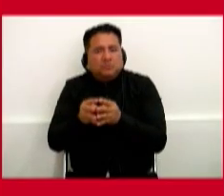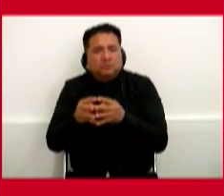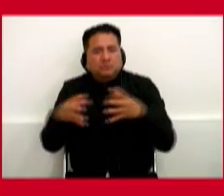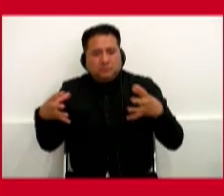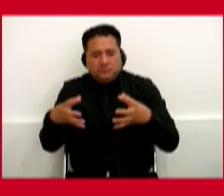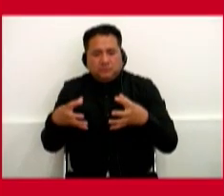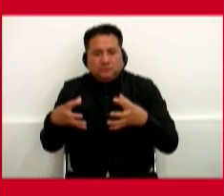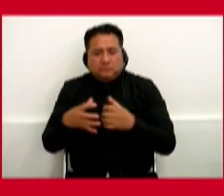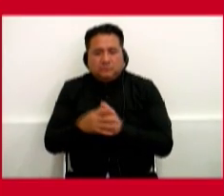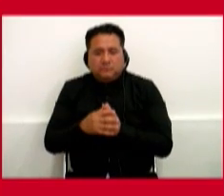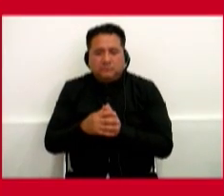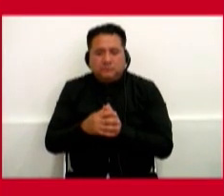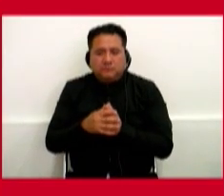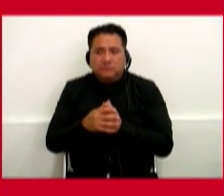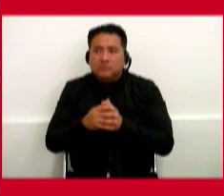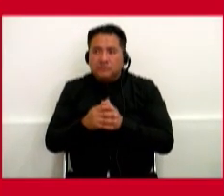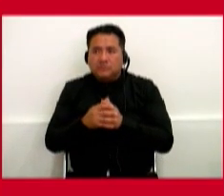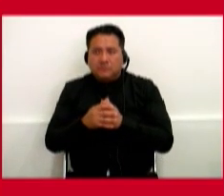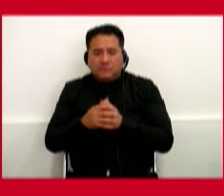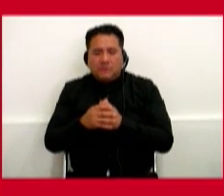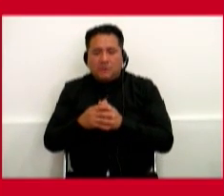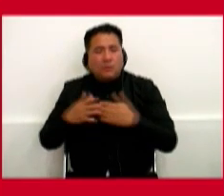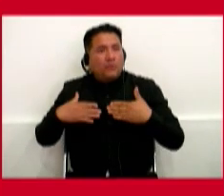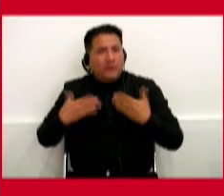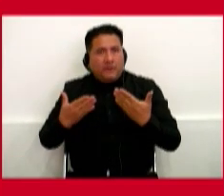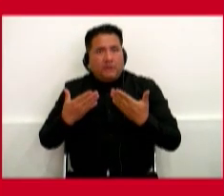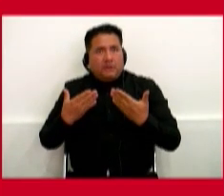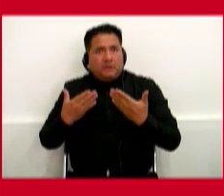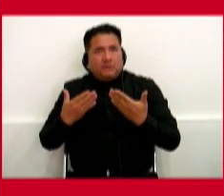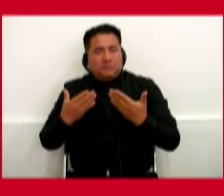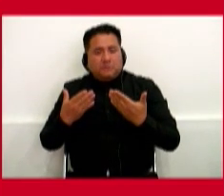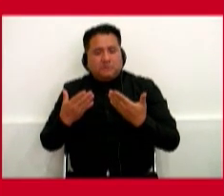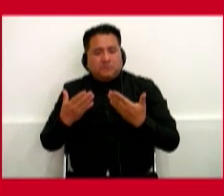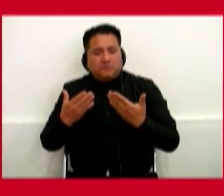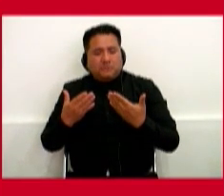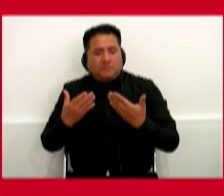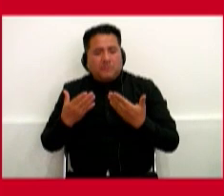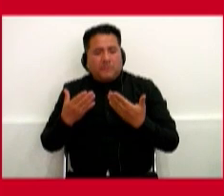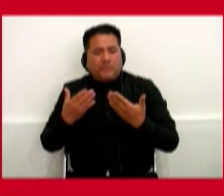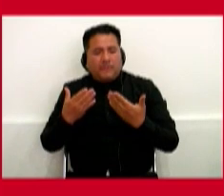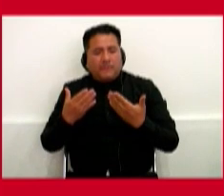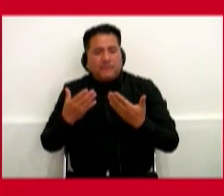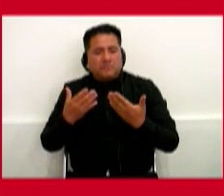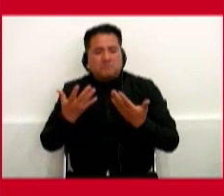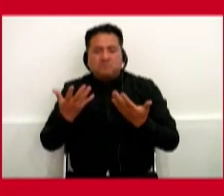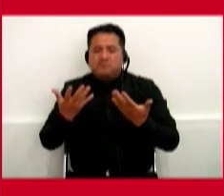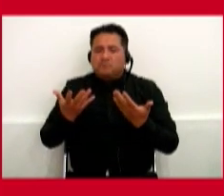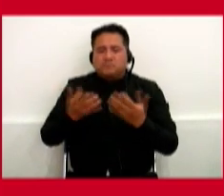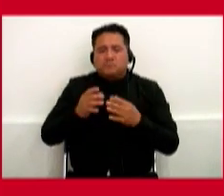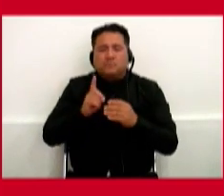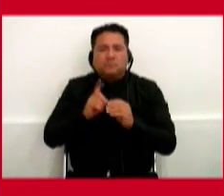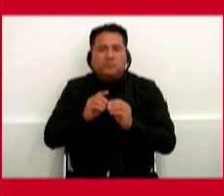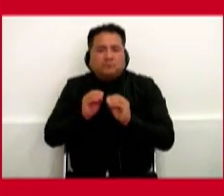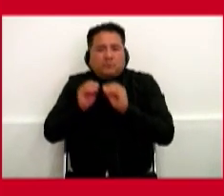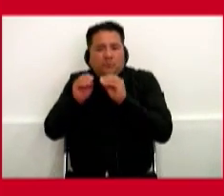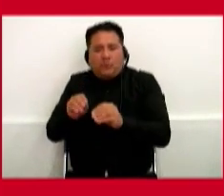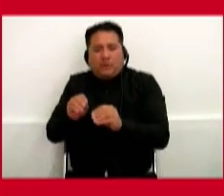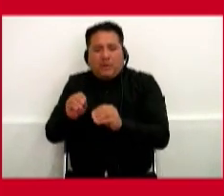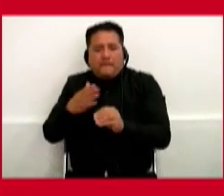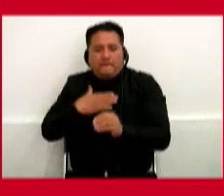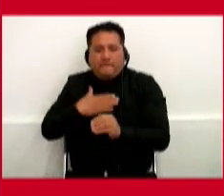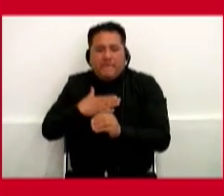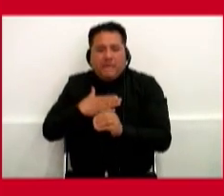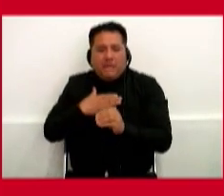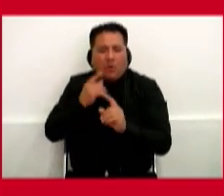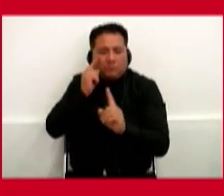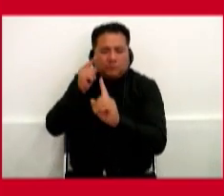estas auditorías es muy lógico definir, por ejemplo, cuál es el objetivo de mi trabajo, qué es lo